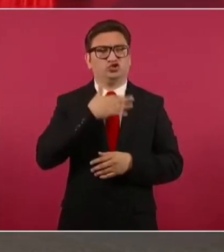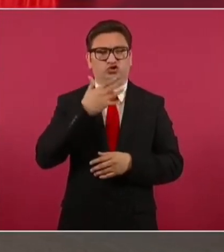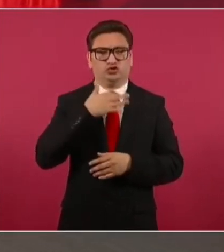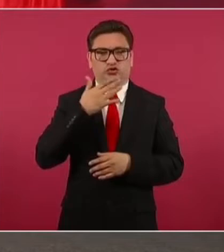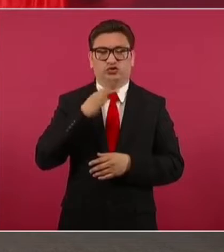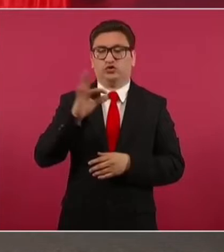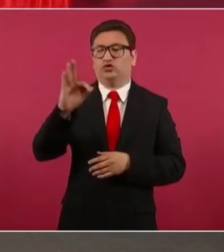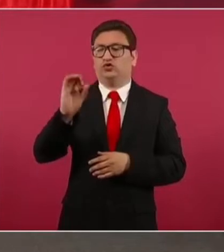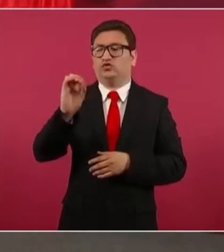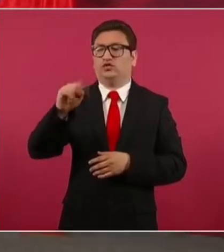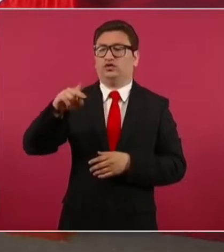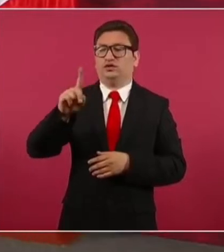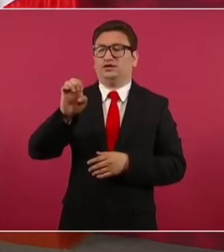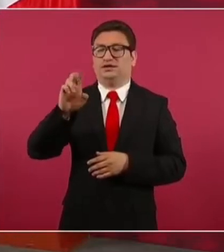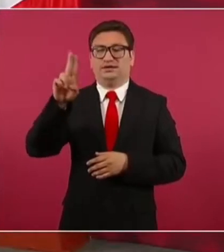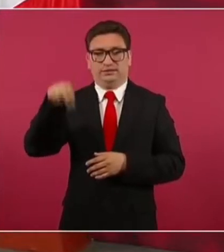Fonden.